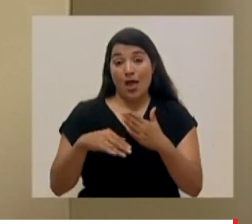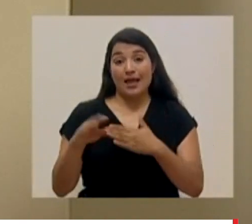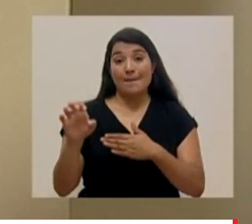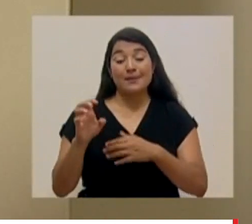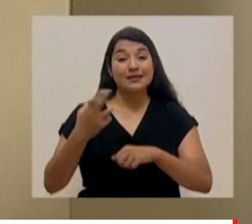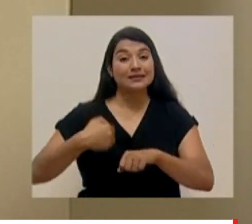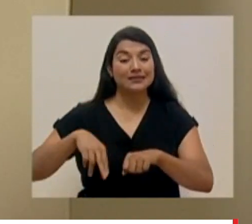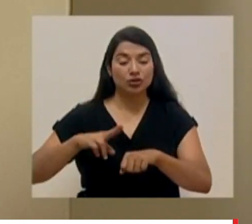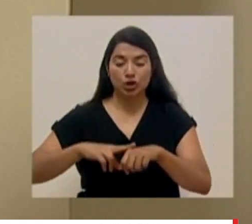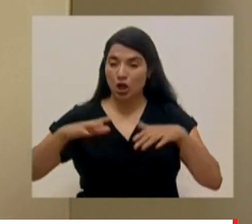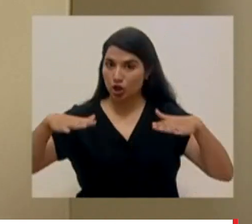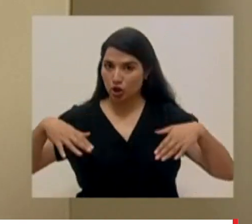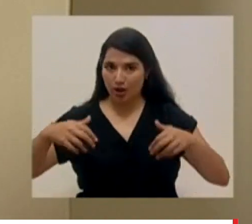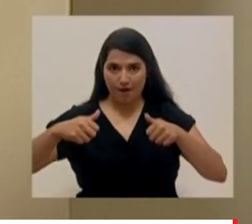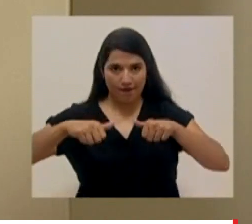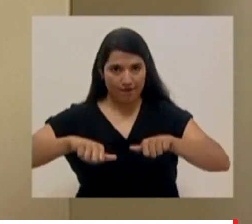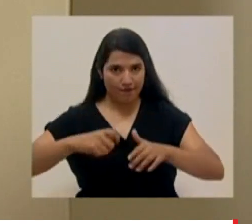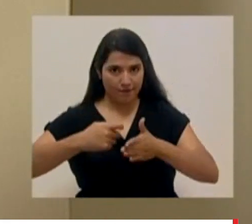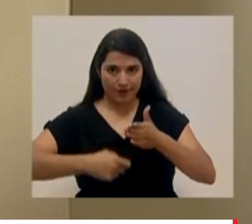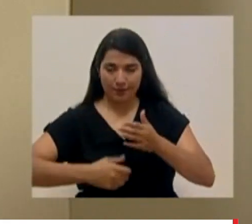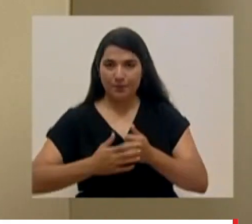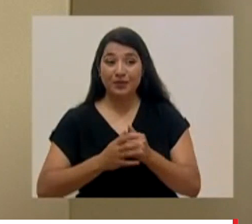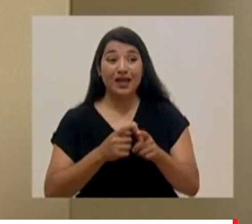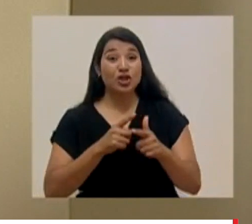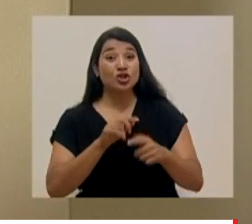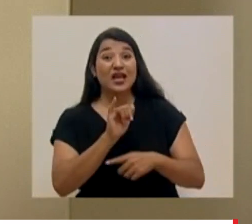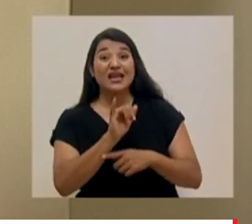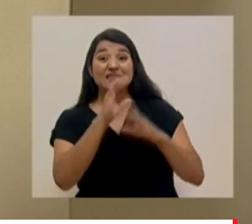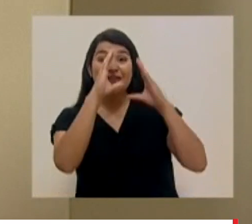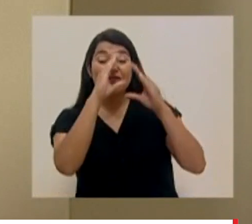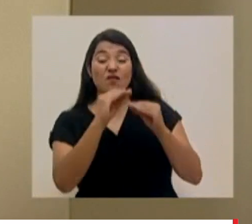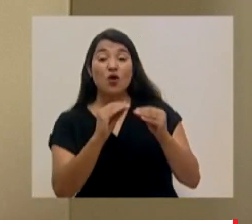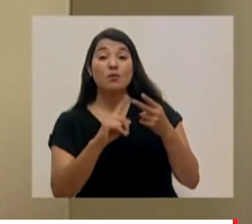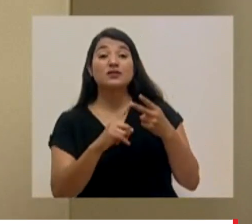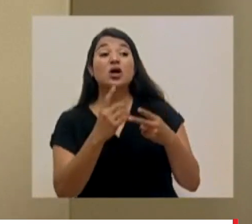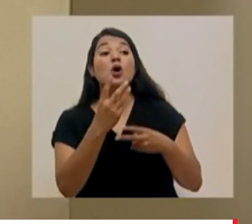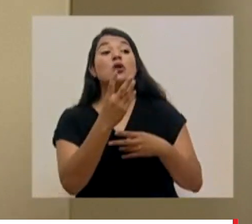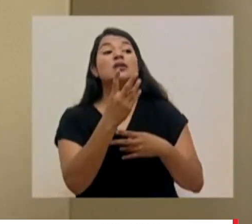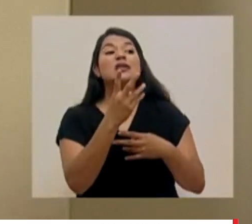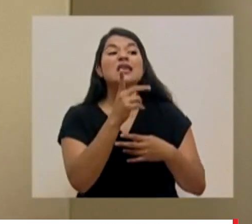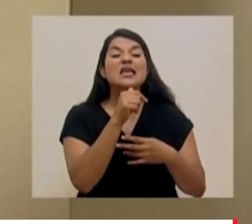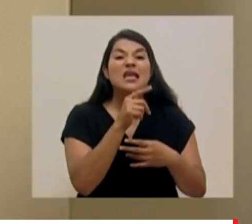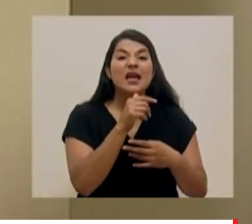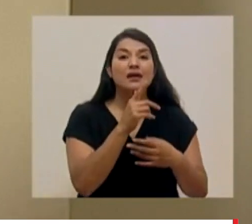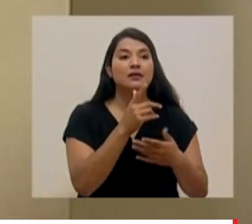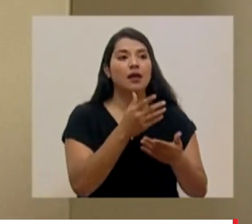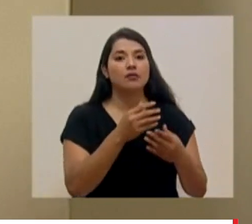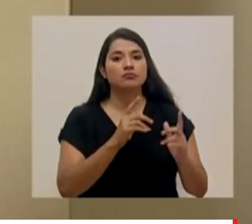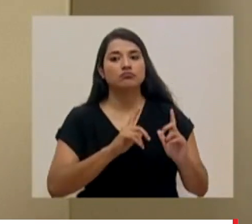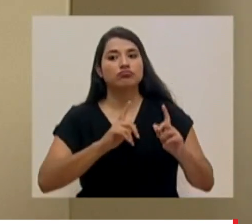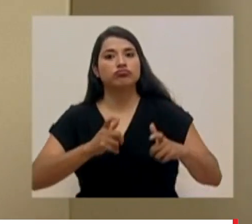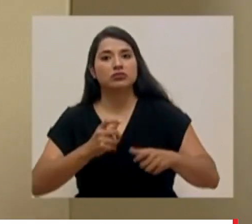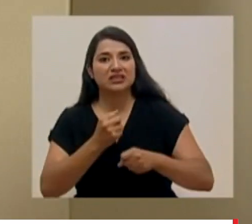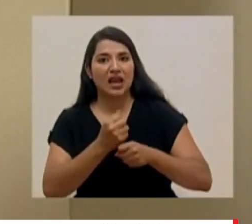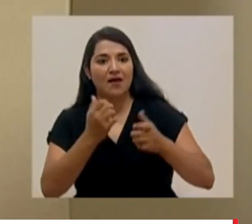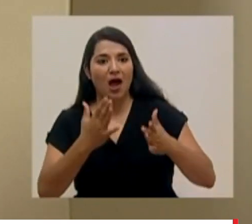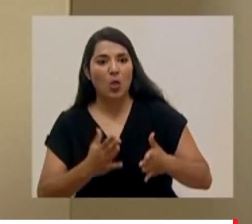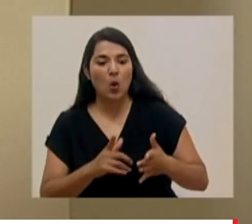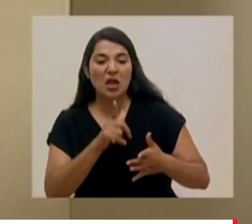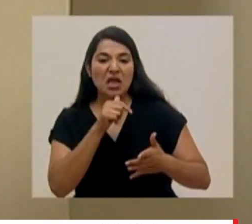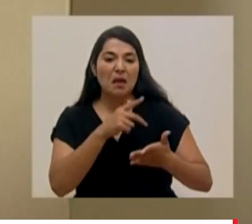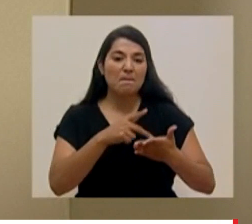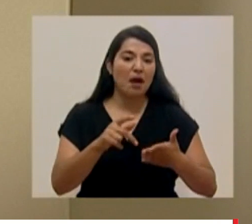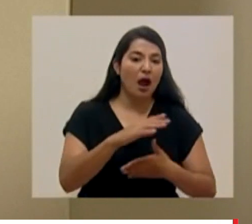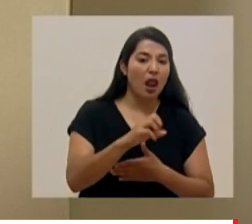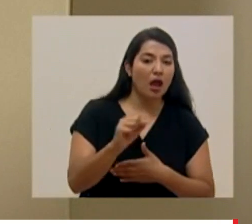nacional que estamos viviendo. Entonces, digamos, esos detalles de quién pone el personal y todo eso todavía queda